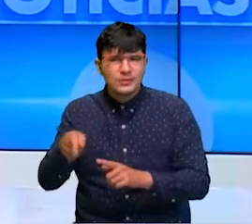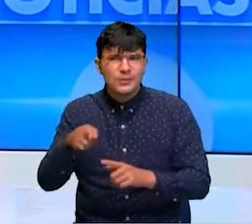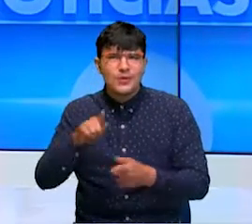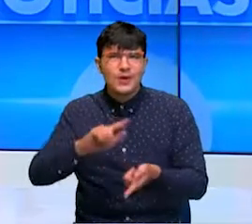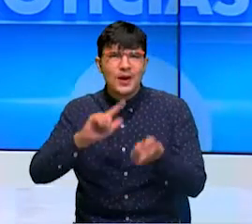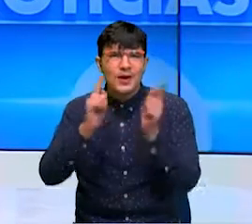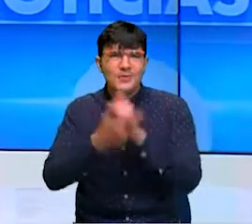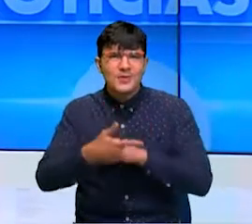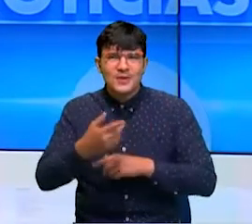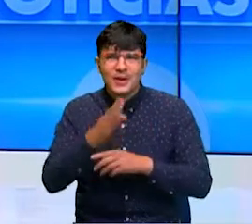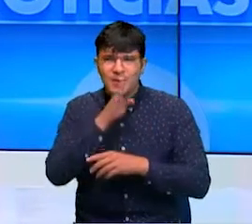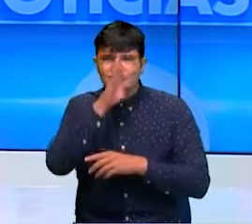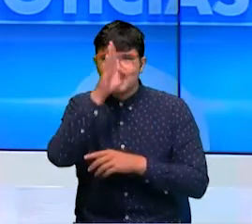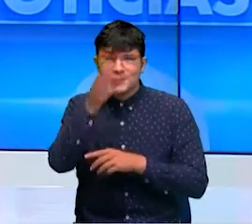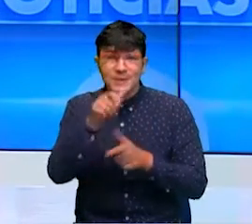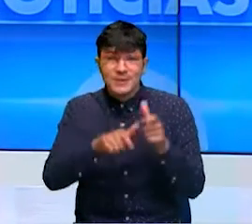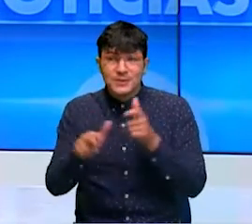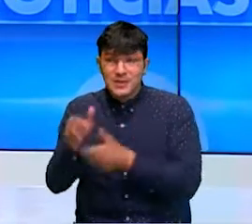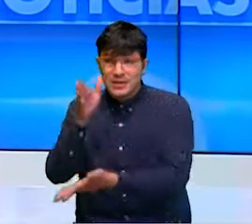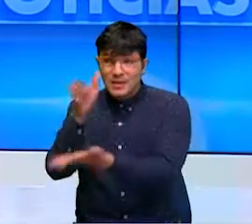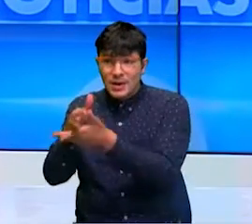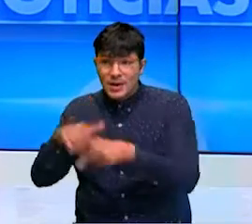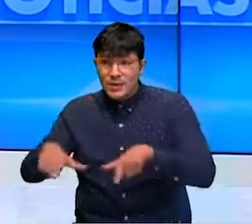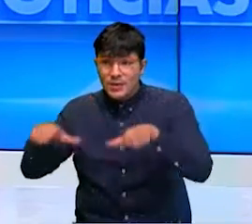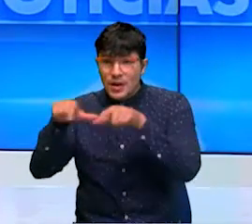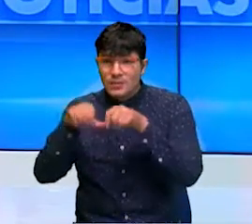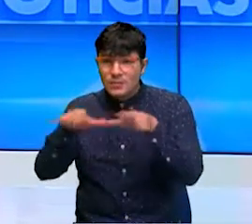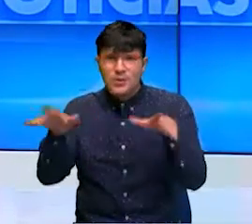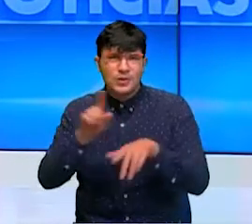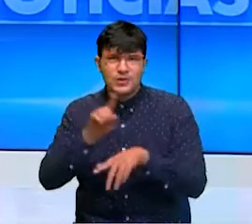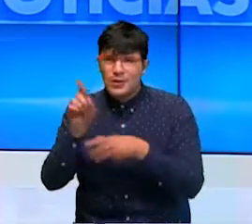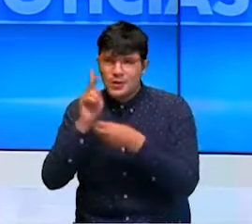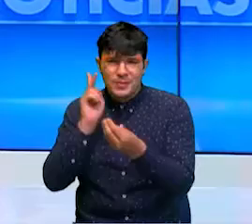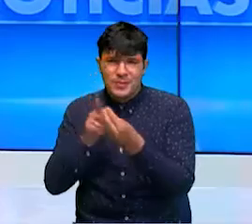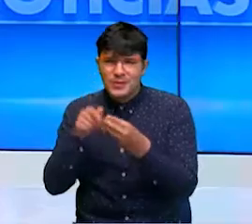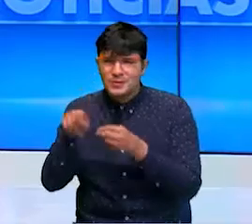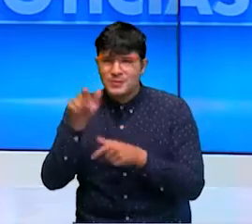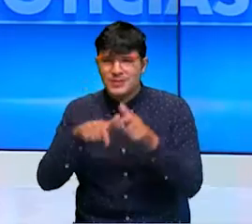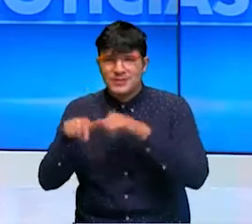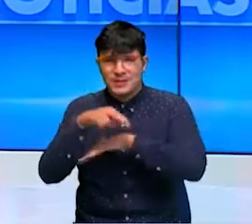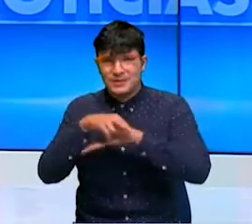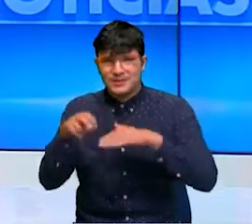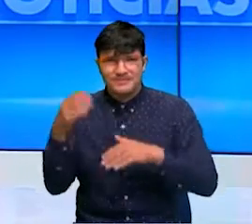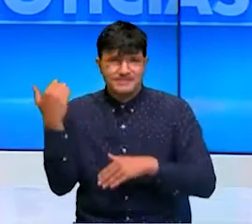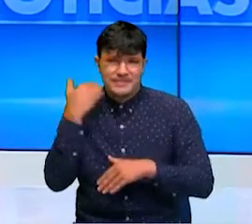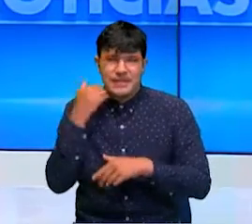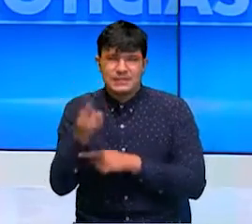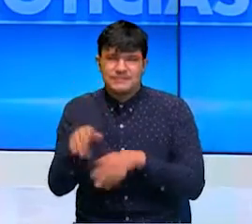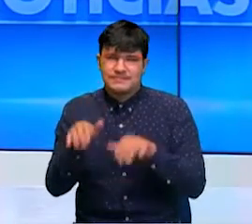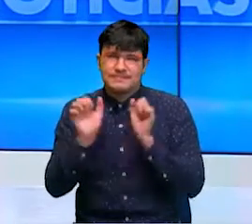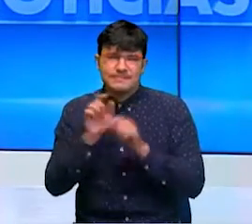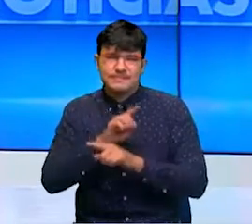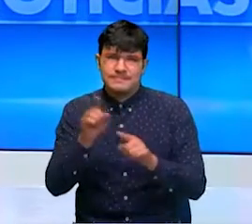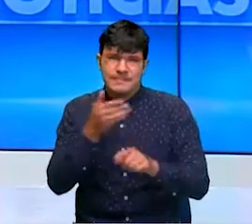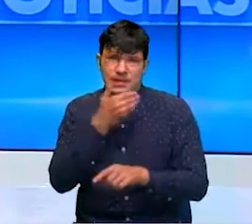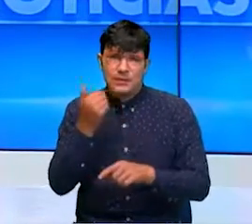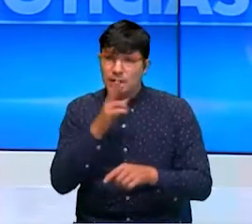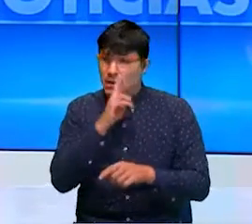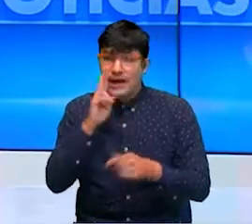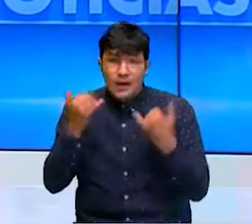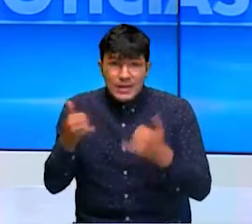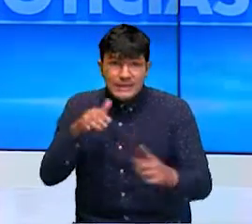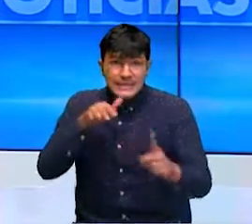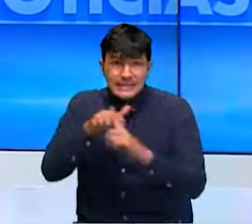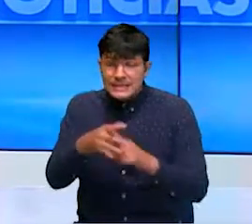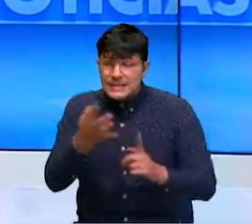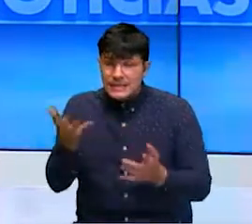esta ciudad que temen llegar a lugares públicos para no ser víctimas de los ladrones. Raúl Garzón, buenas tardes. Cuéntanos qué dicen los empresarios y las autoridades